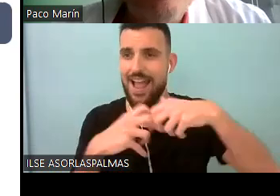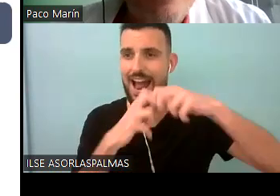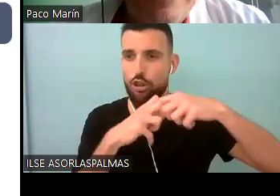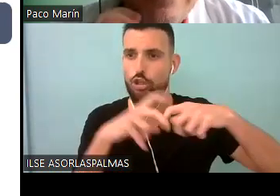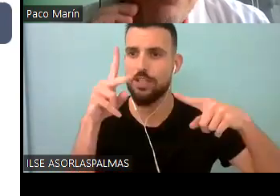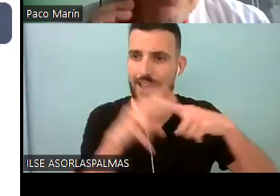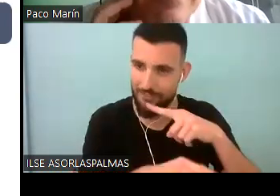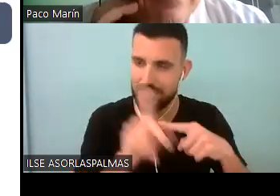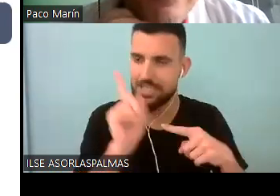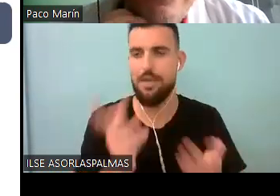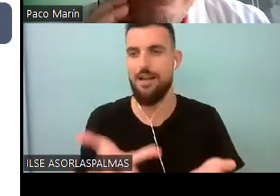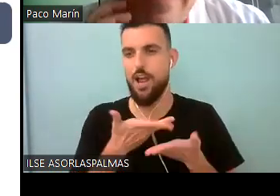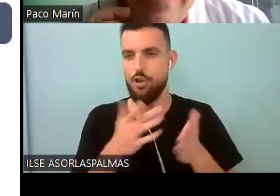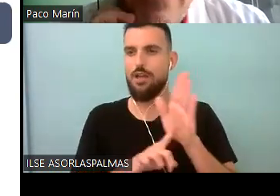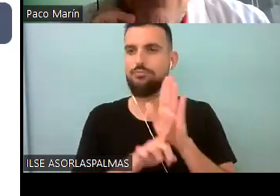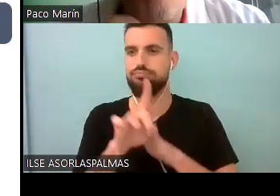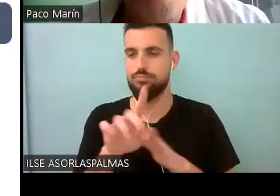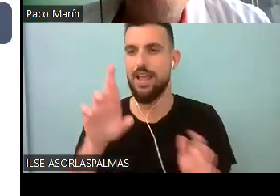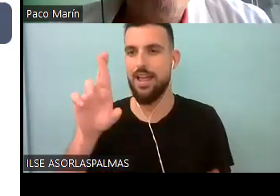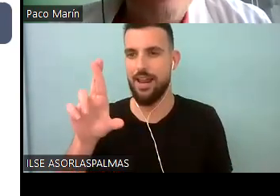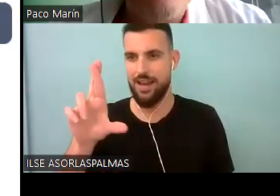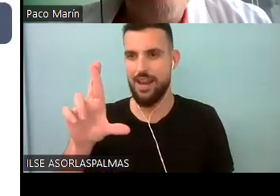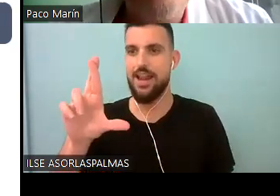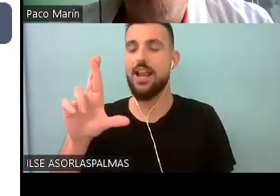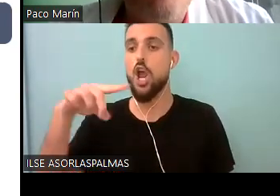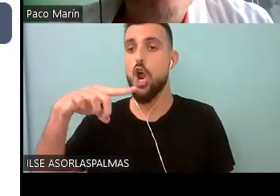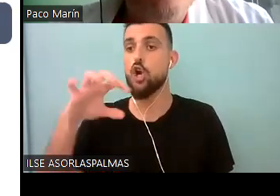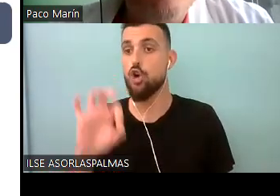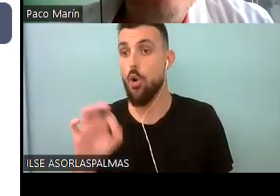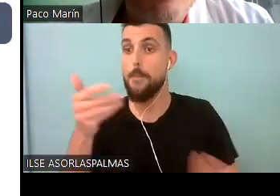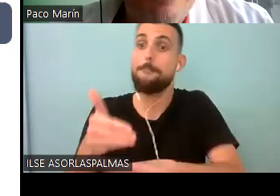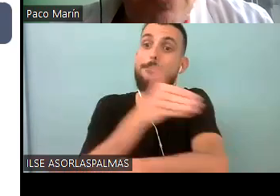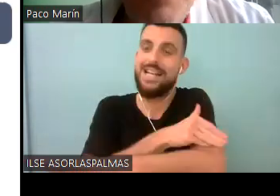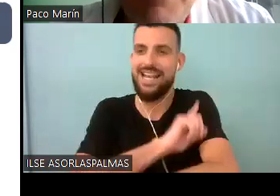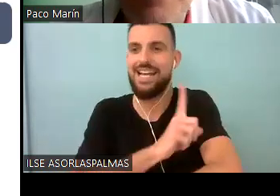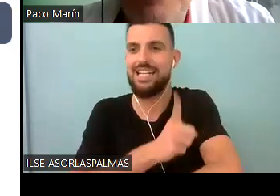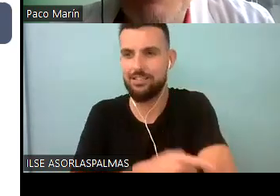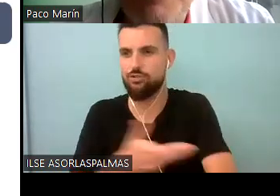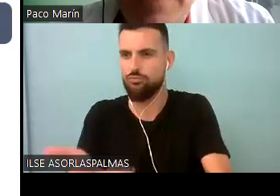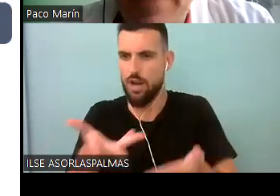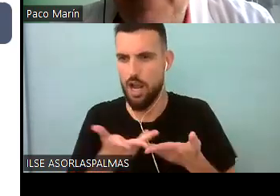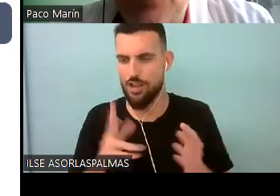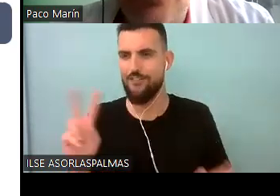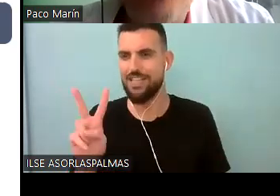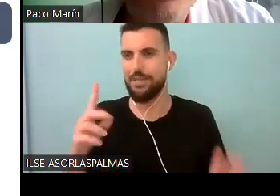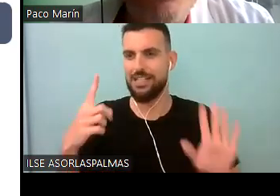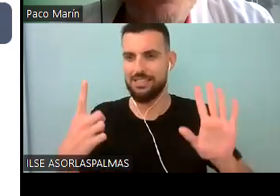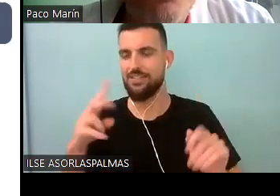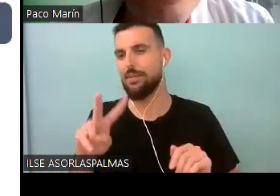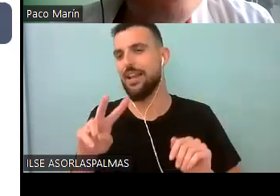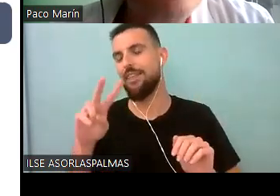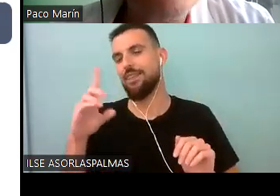proceso degenerativo. El LRGO pre-ejercicio, como sabéis, es rico en vitamina C y vitamina E, que son dos